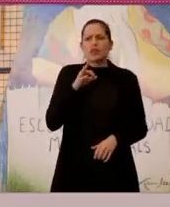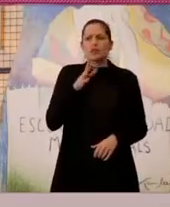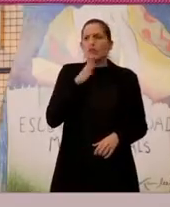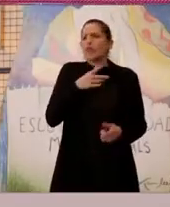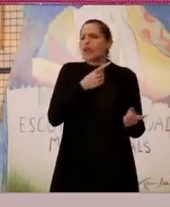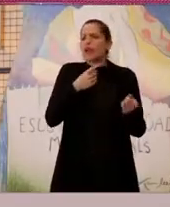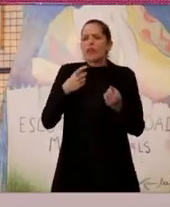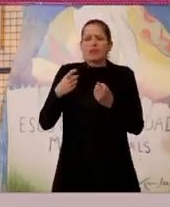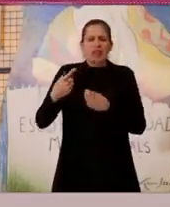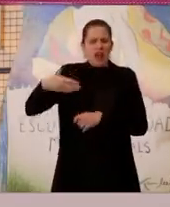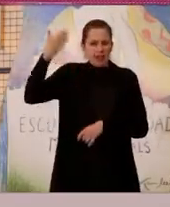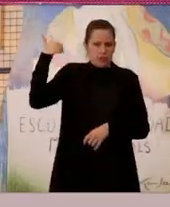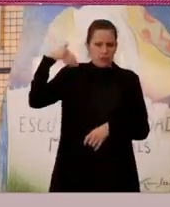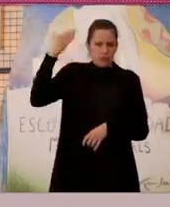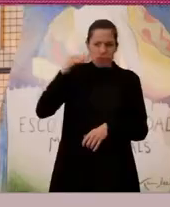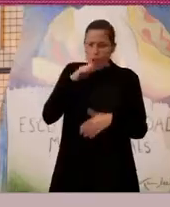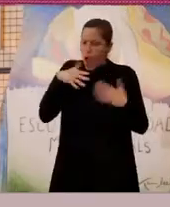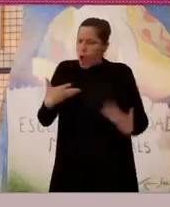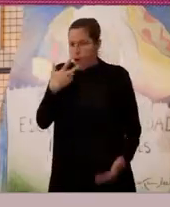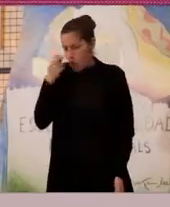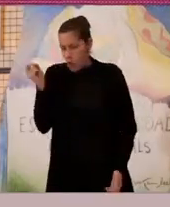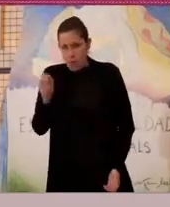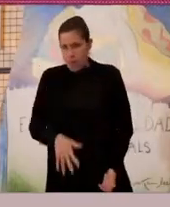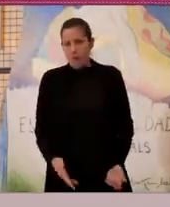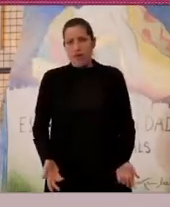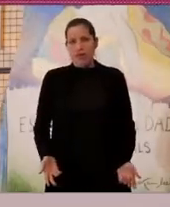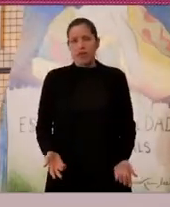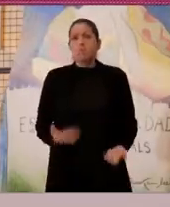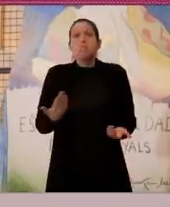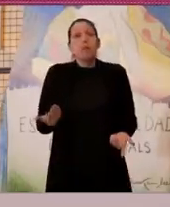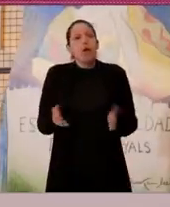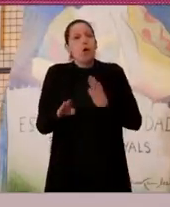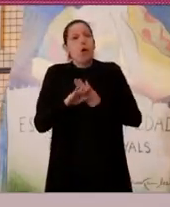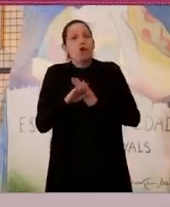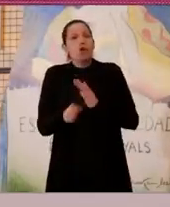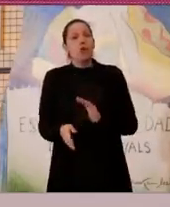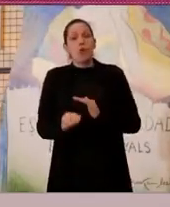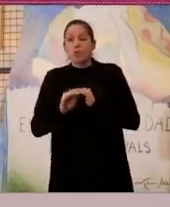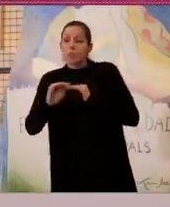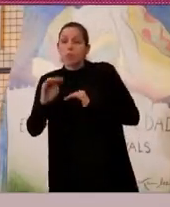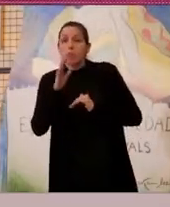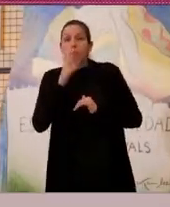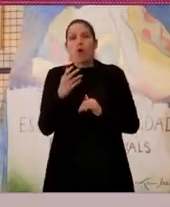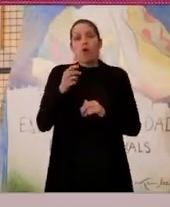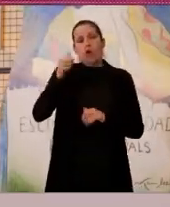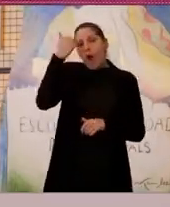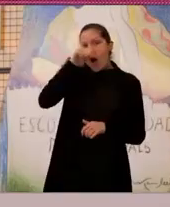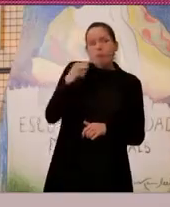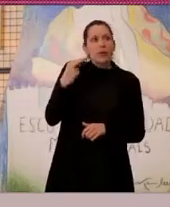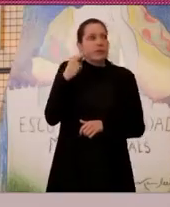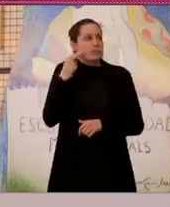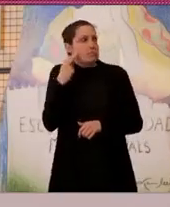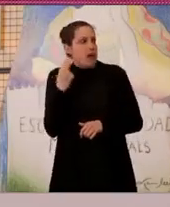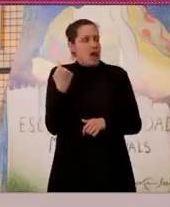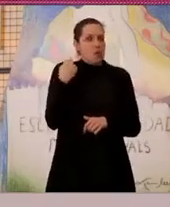y que hoy es totalmente obsoleta pero que se mantiene porque los hombres tienen miedo a perder poder y por